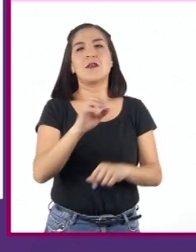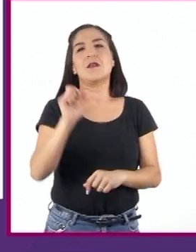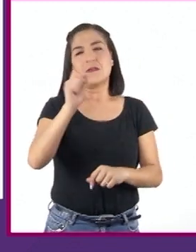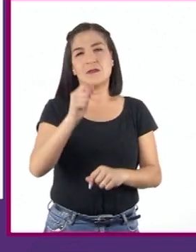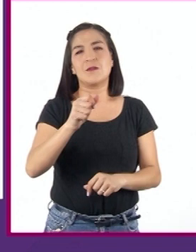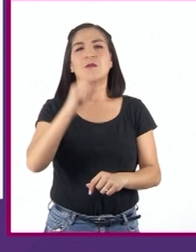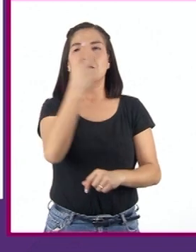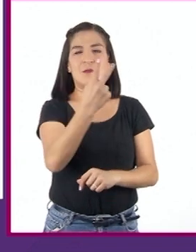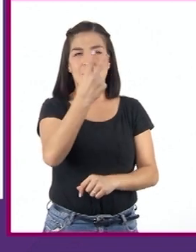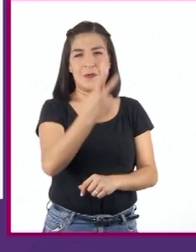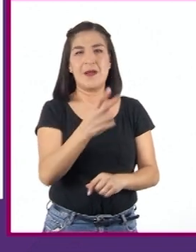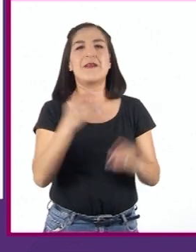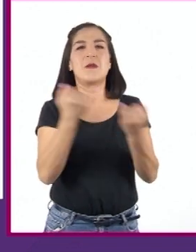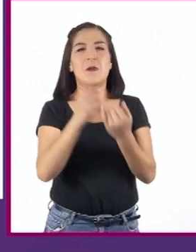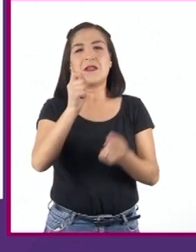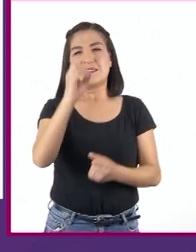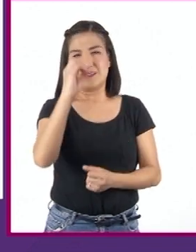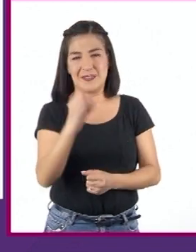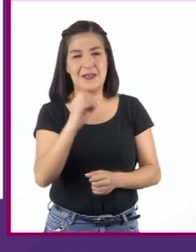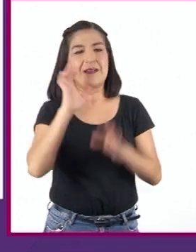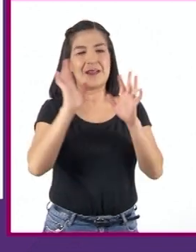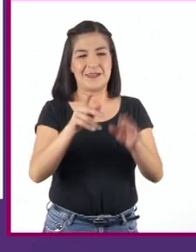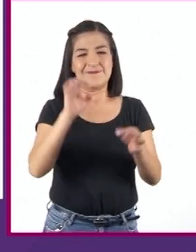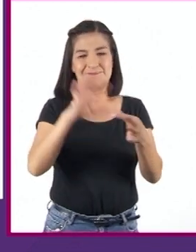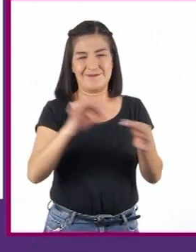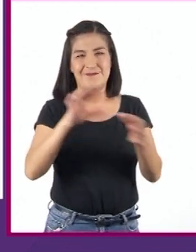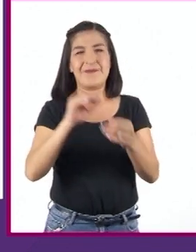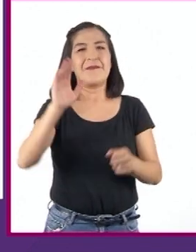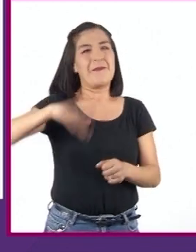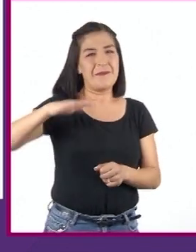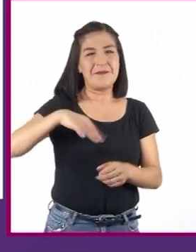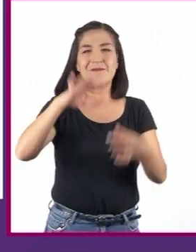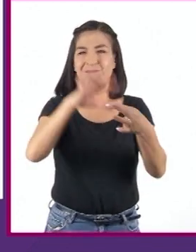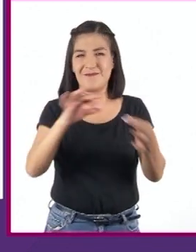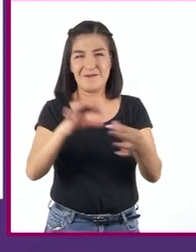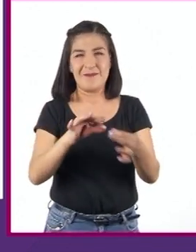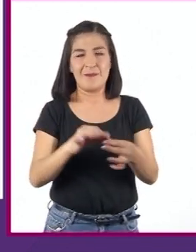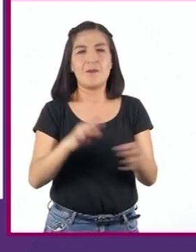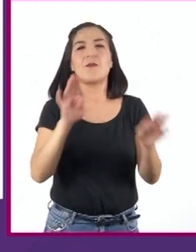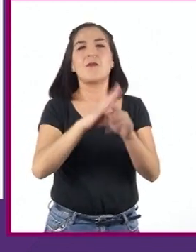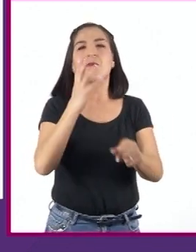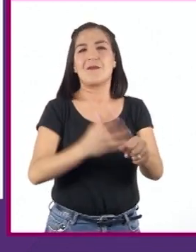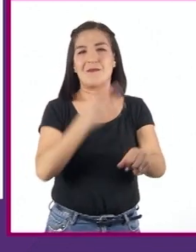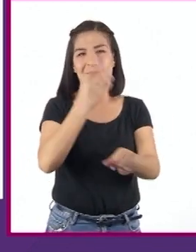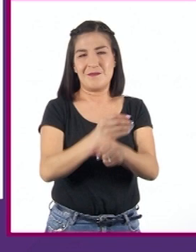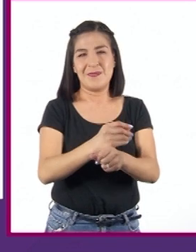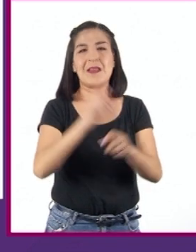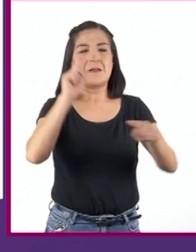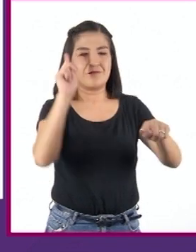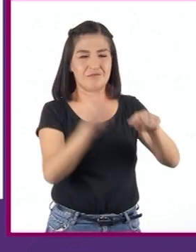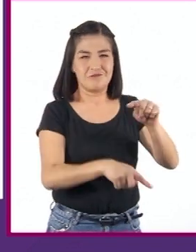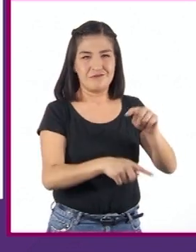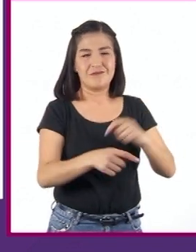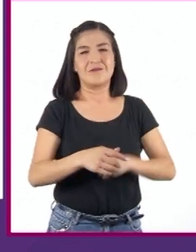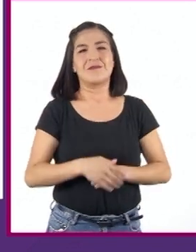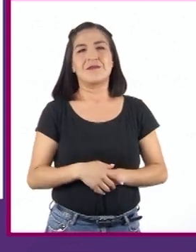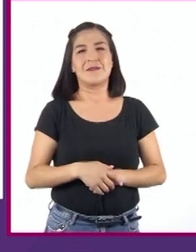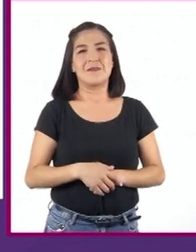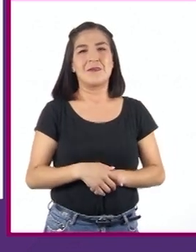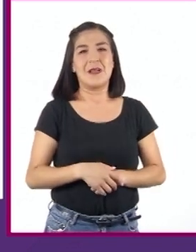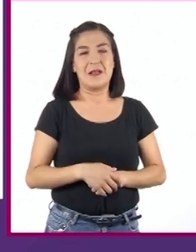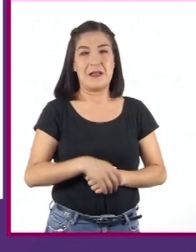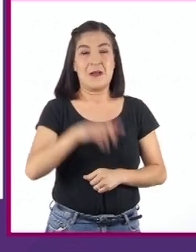con 0, que, como ya se describió en lecciones anteriores, puede resolverse por despeje. Con